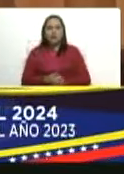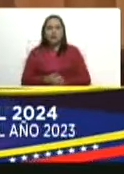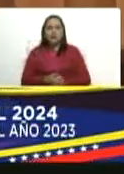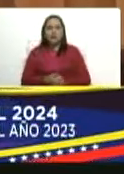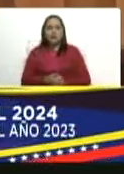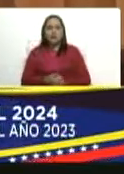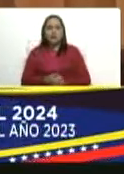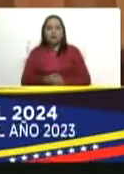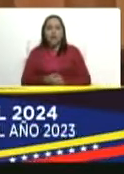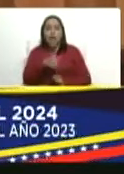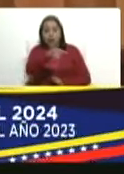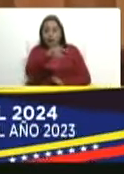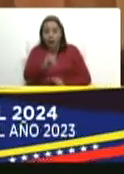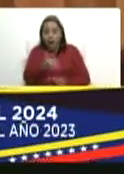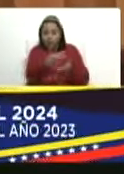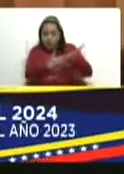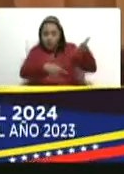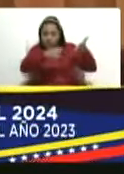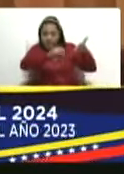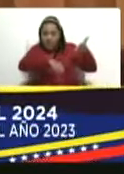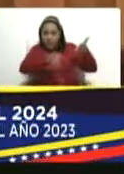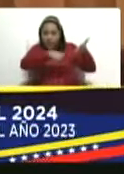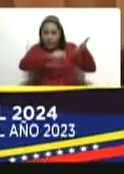Y allí quedaron las firmas